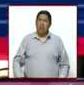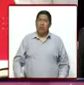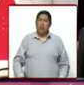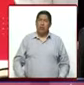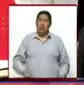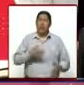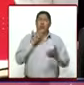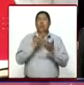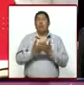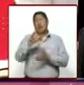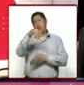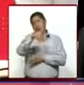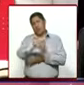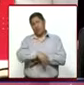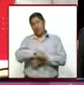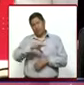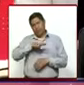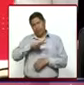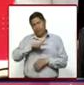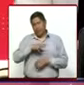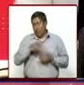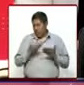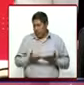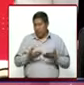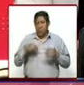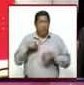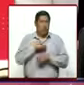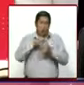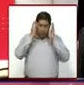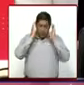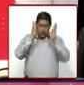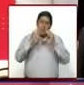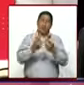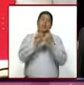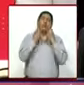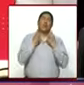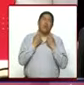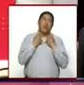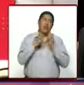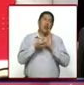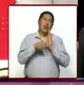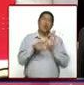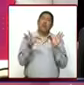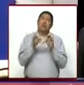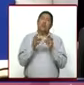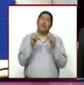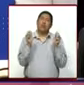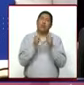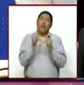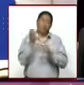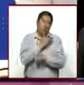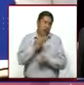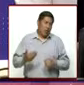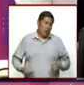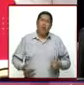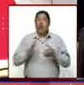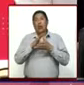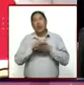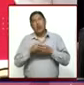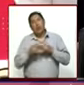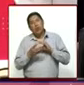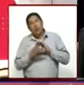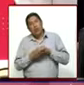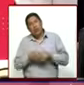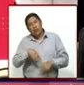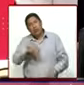Muy buenas noches, un gusto. Aquí estamos atentos a sus preguntas después de la reunión que hemos tenido con el presidente. Cuénteme, lo estoy viendo